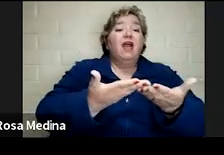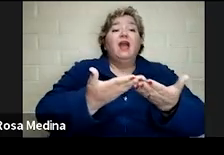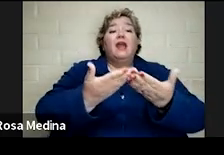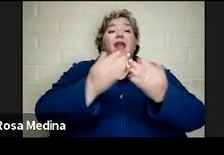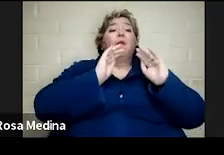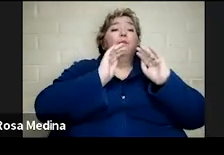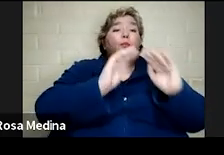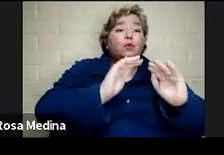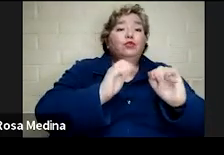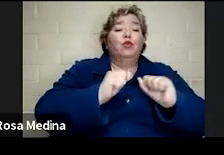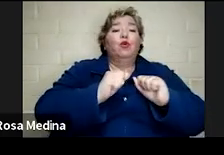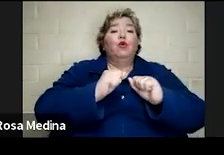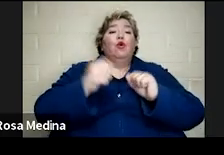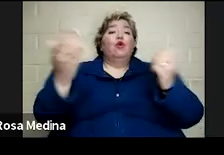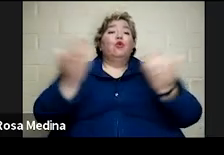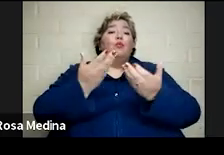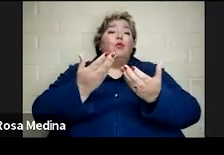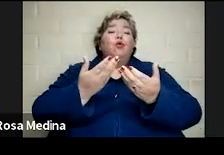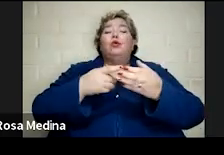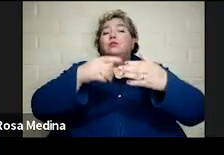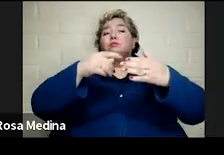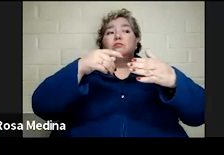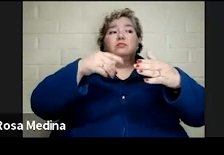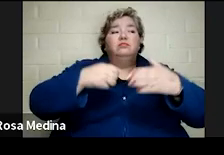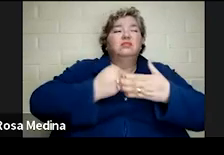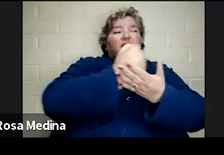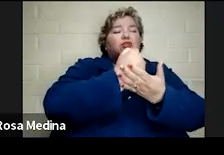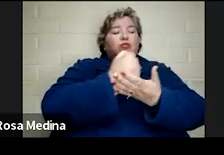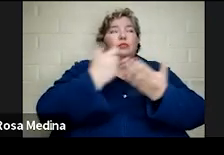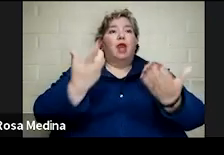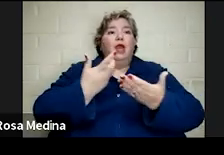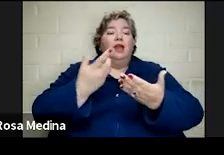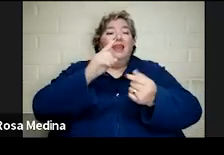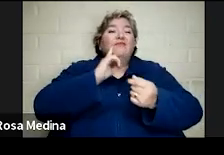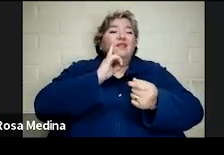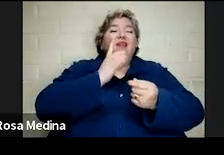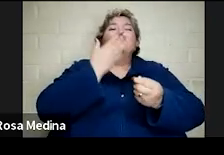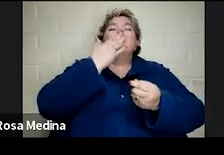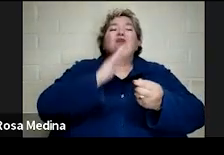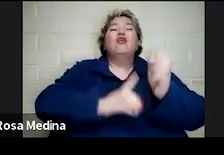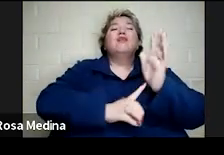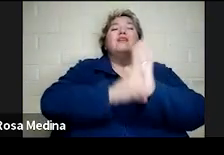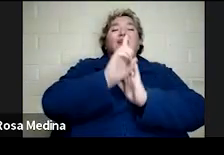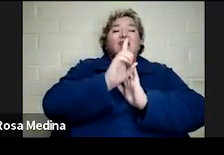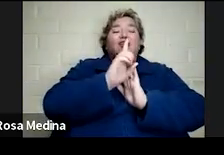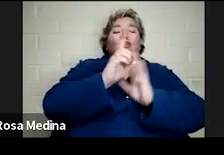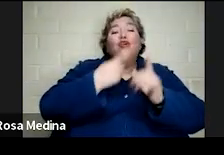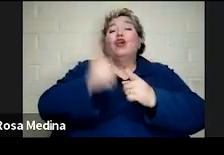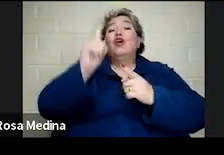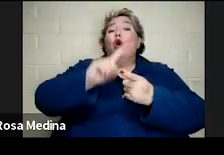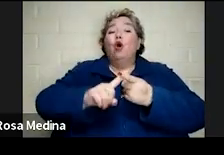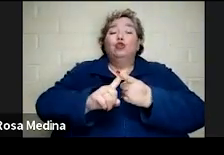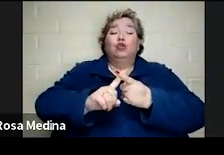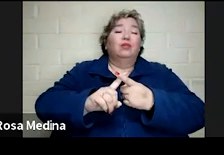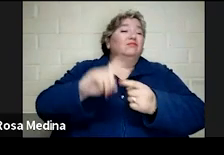que requiere, va a ser un niño que se desarrolla mucho mejor que si es que es un